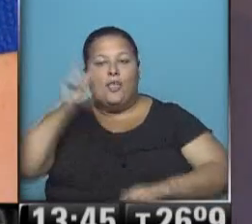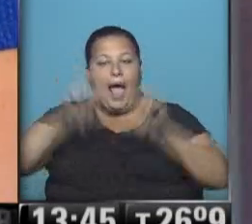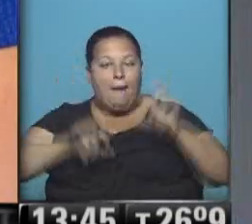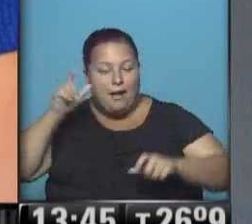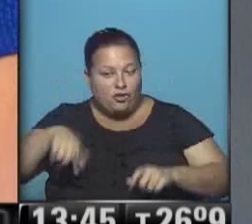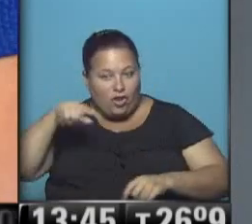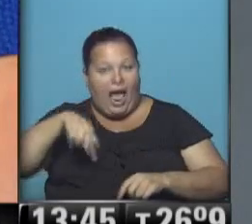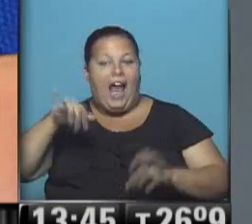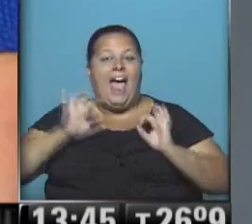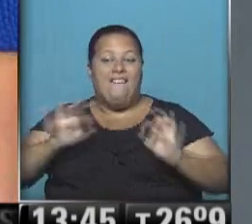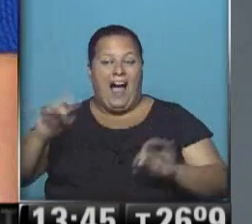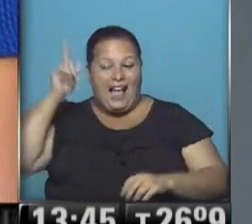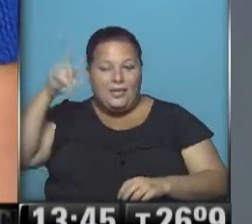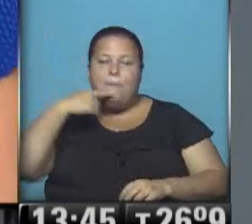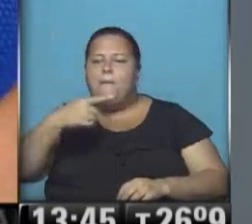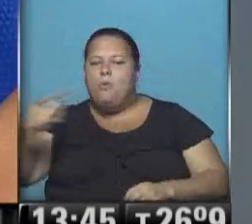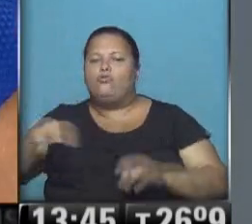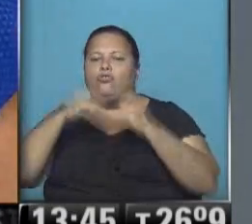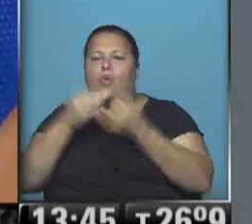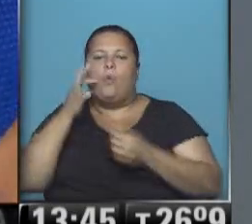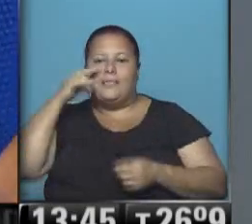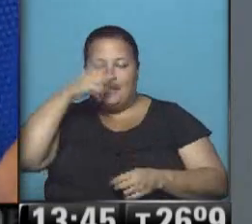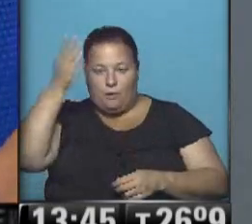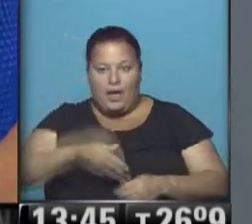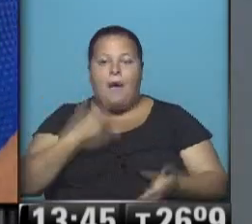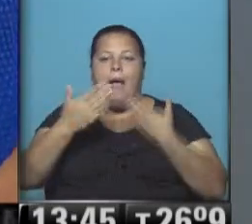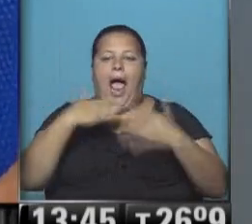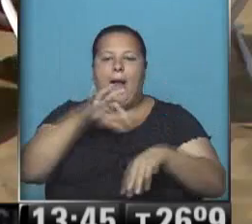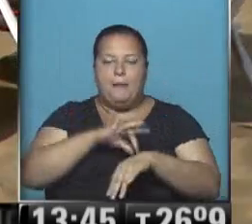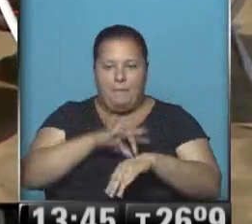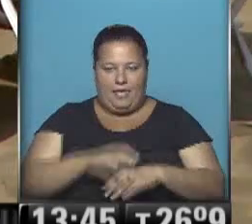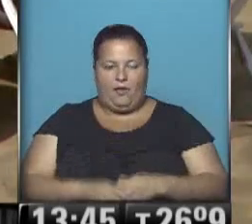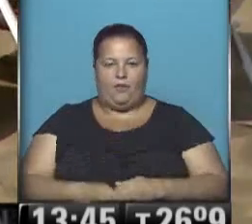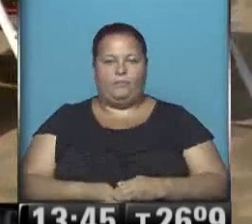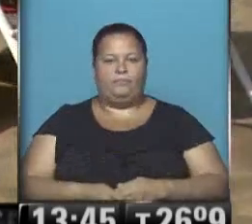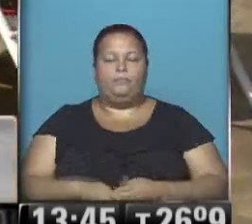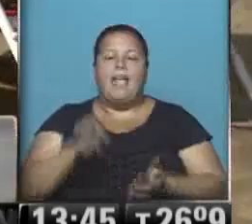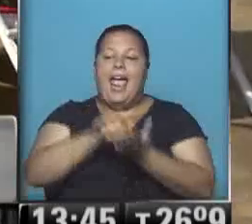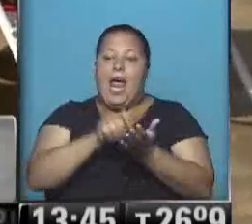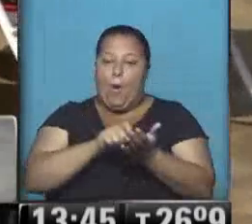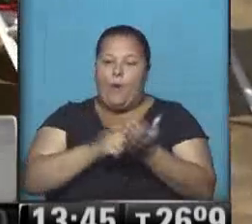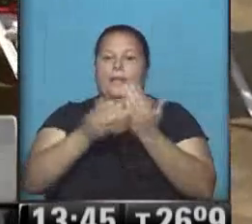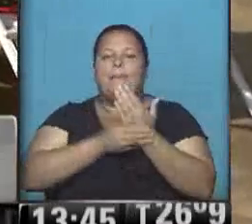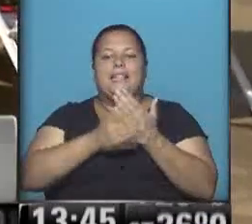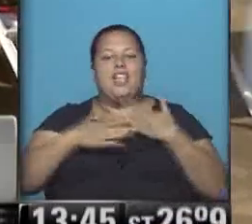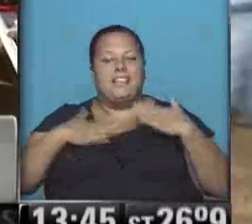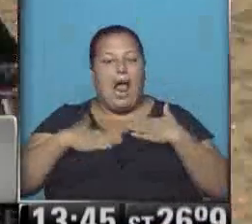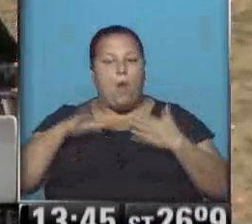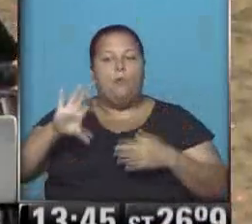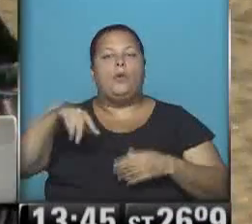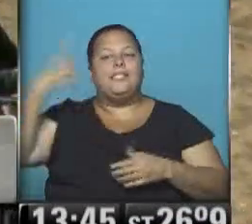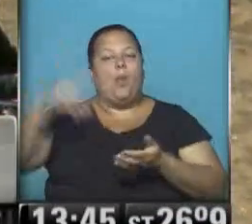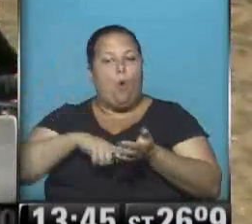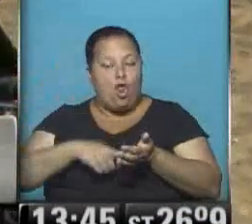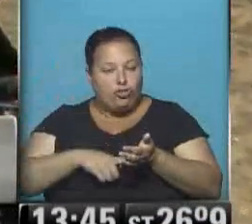en este momento en la costa argentina. A propósito de esto, conversamos con un médico. Una encuesta realizada por el Ministerio de Salud de la provincia de